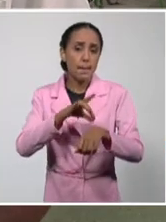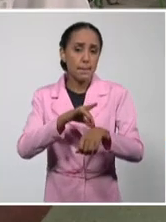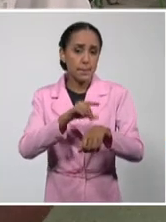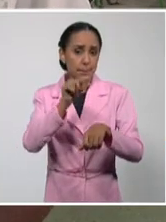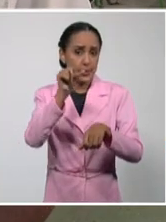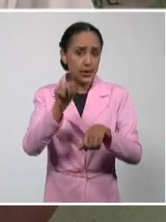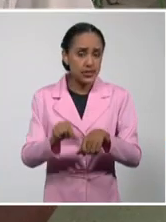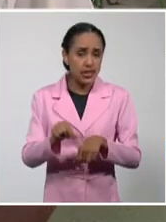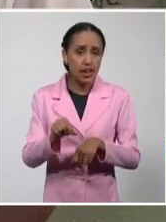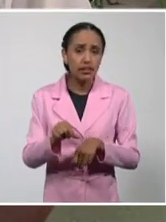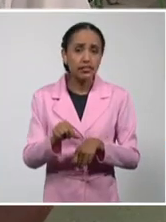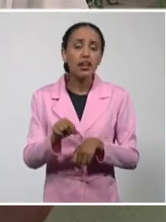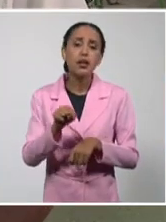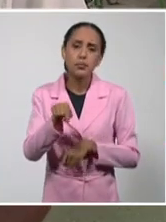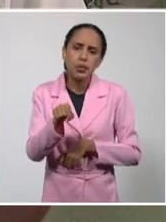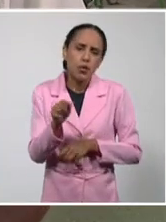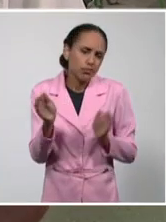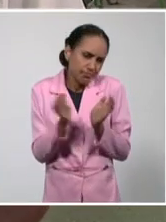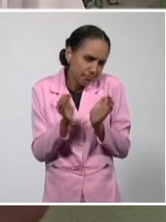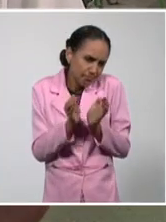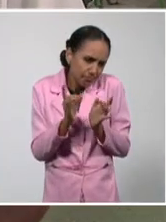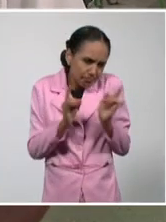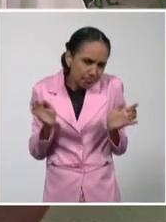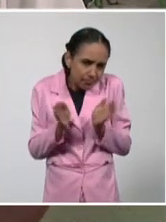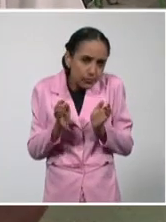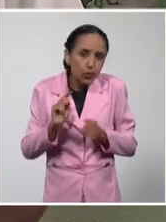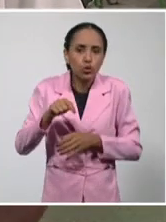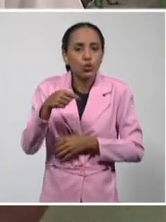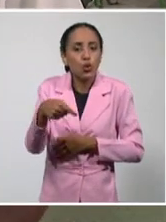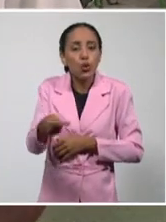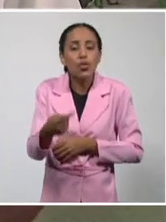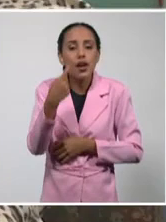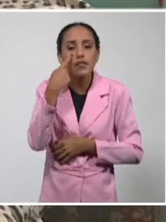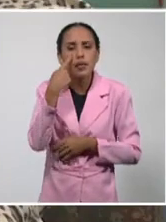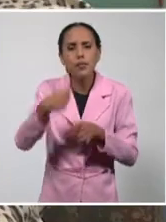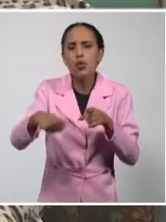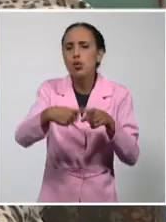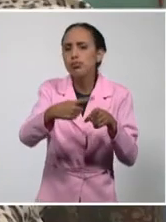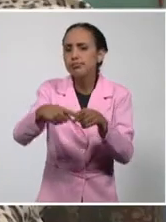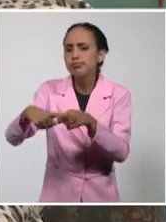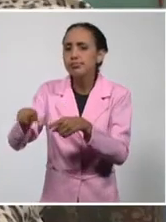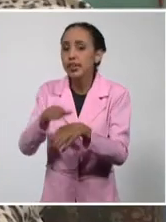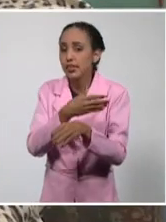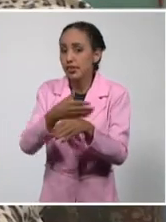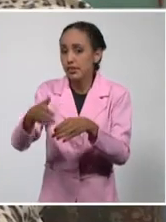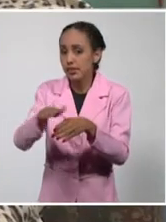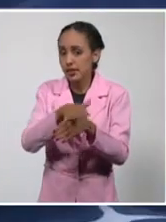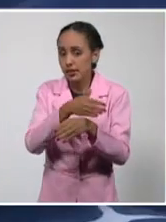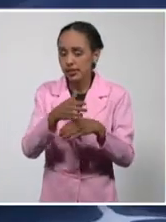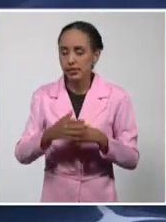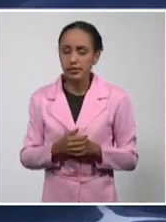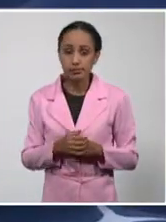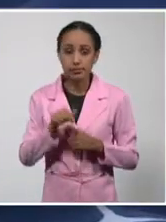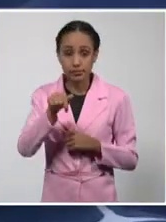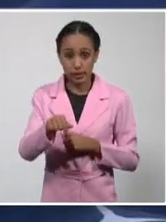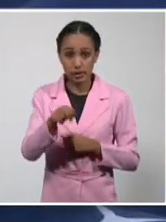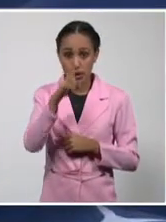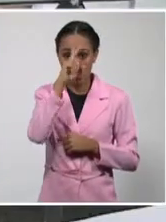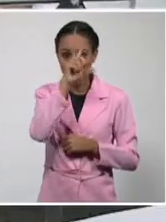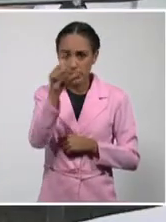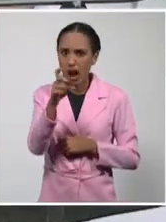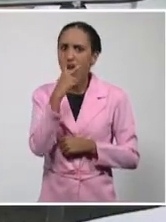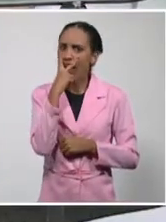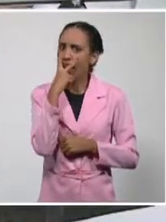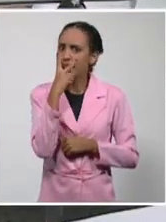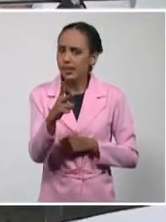de los neonatos, lo que significa que todos los días estamos viendo cosas diferentes. El América Arias garantiza la atención a la gestante